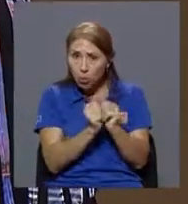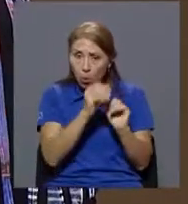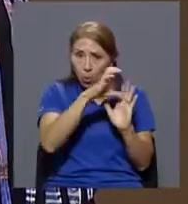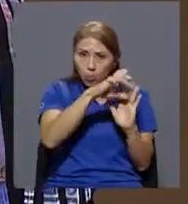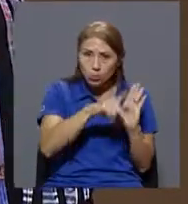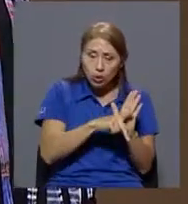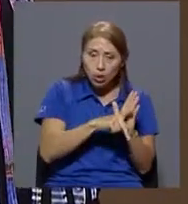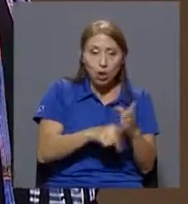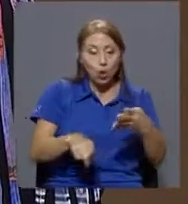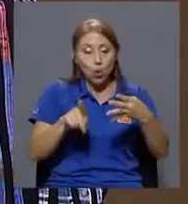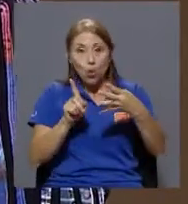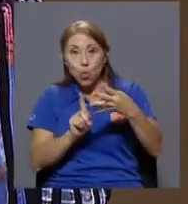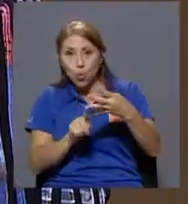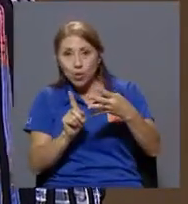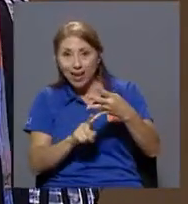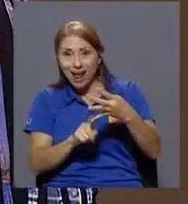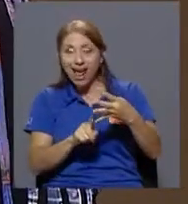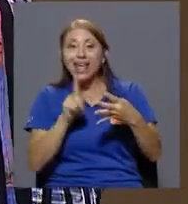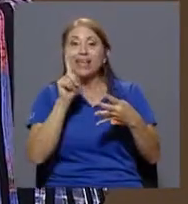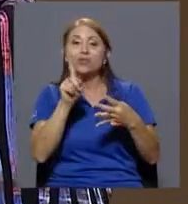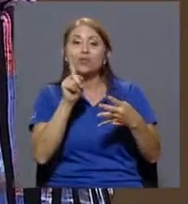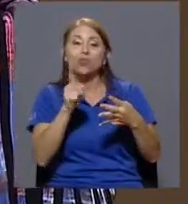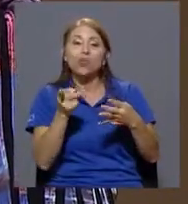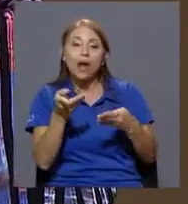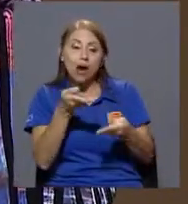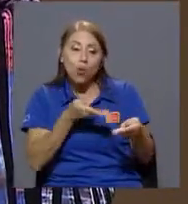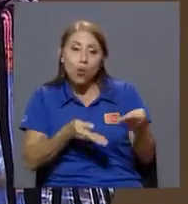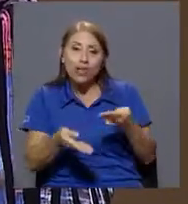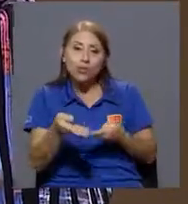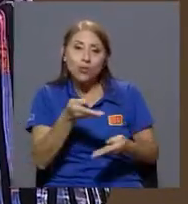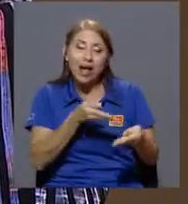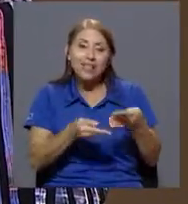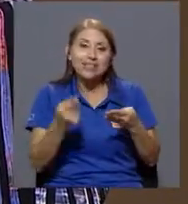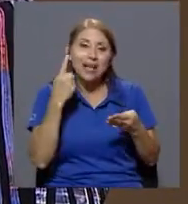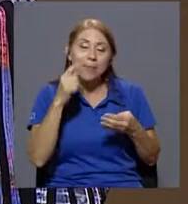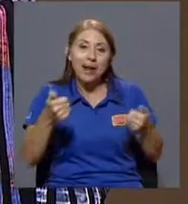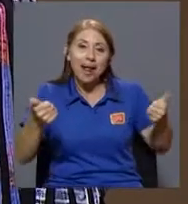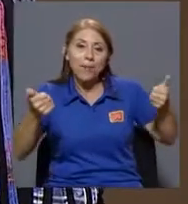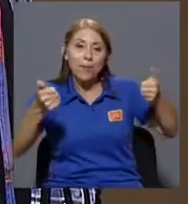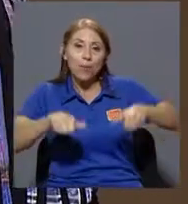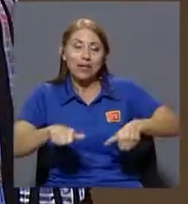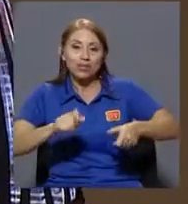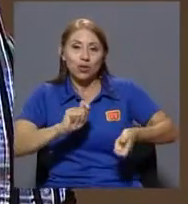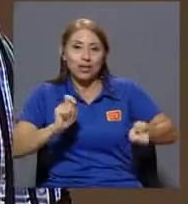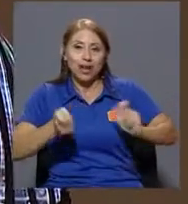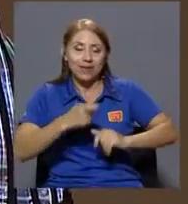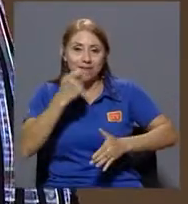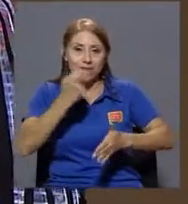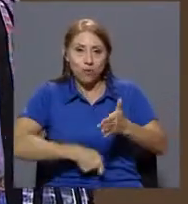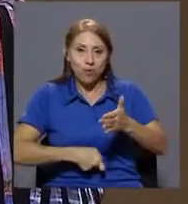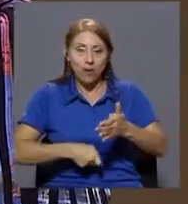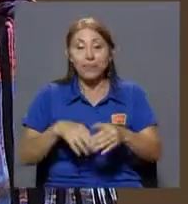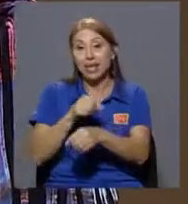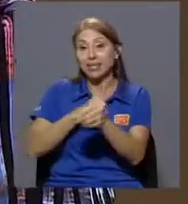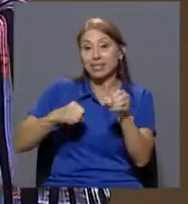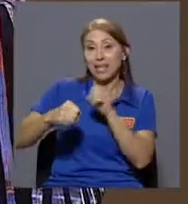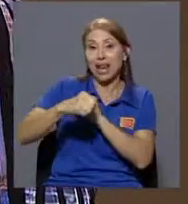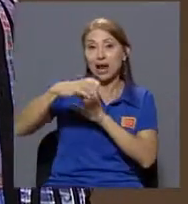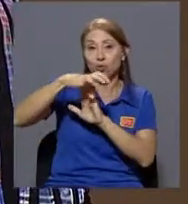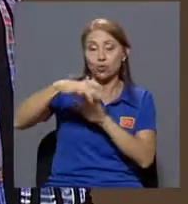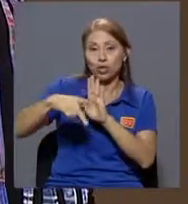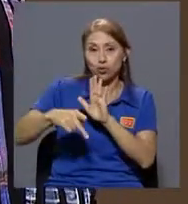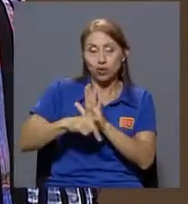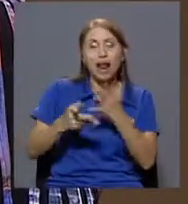una coadyuvancia para aprobación de la reforma. La Sala Constitucional ha